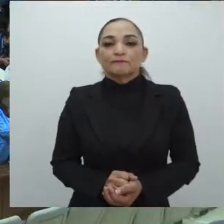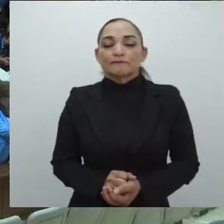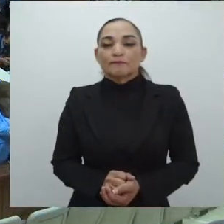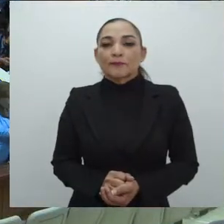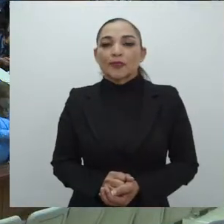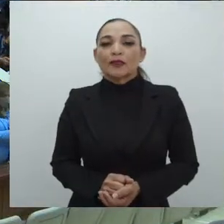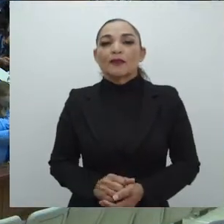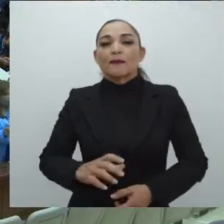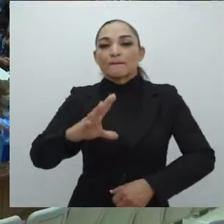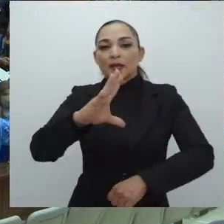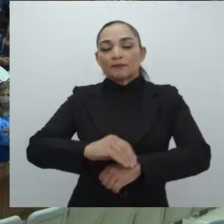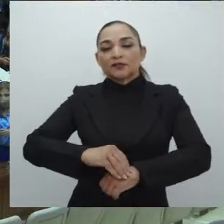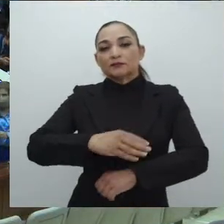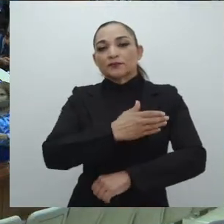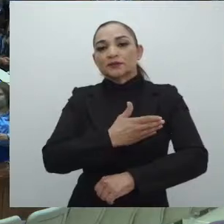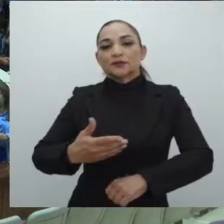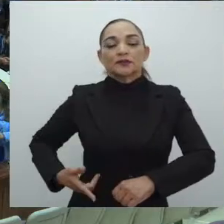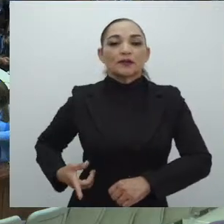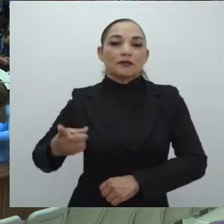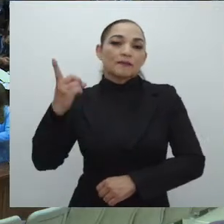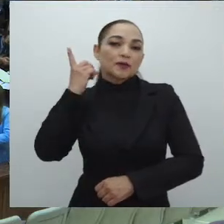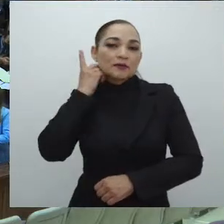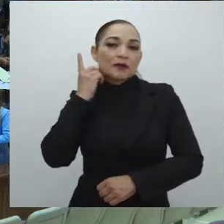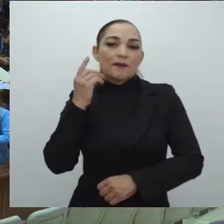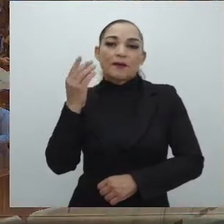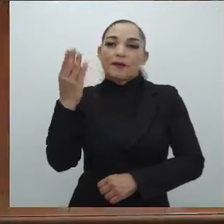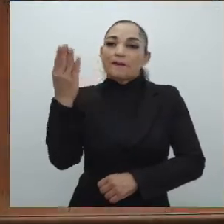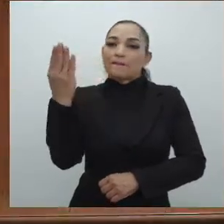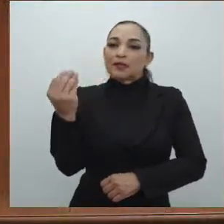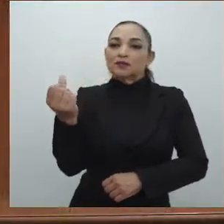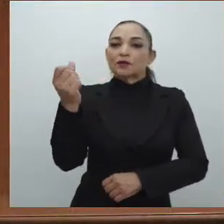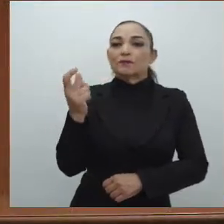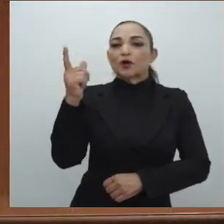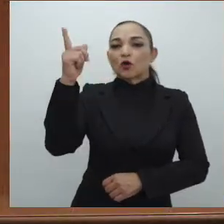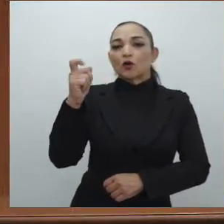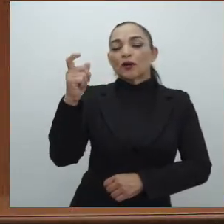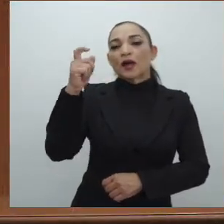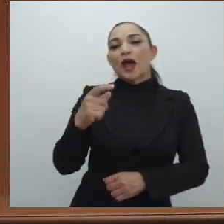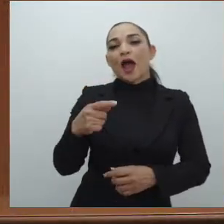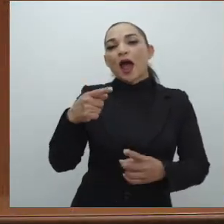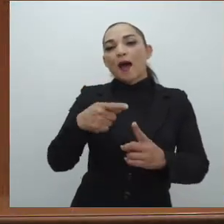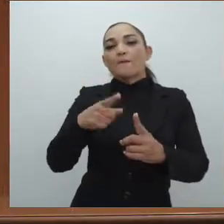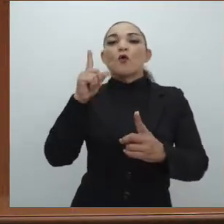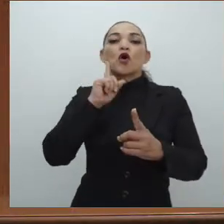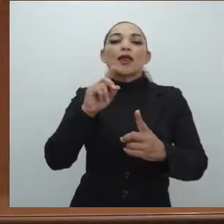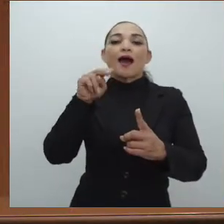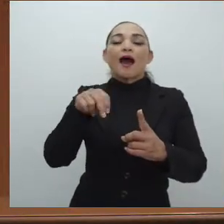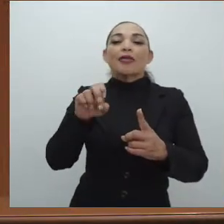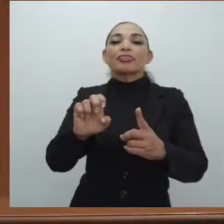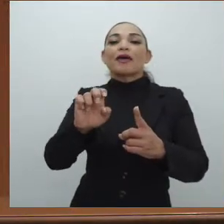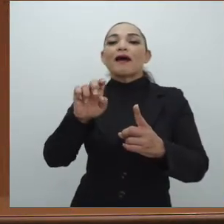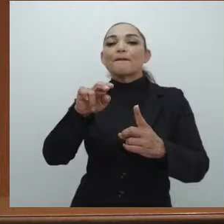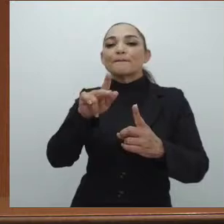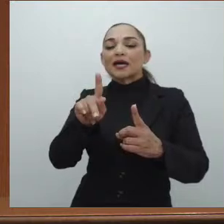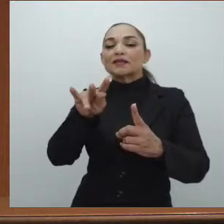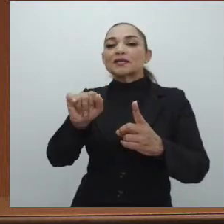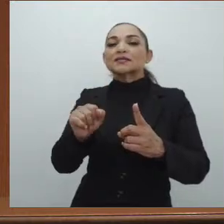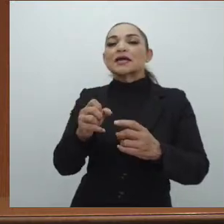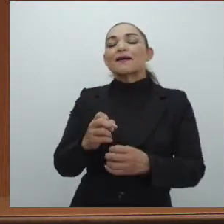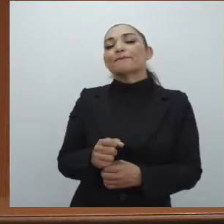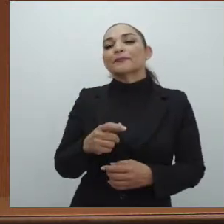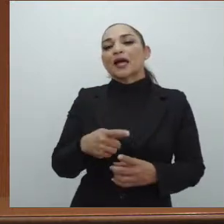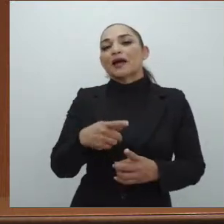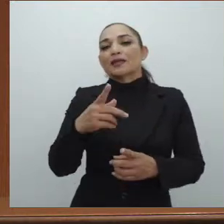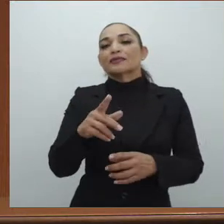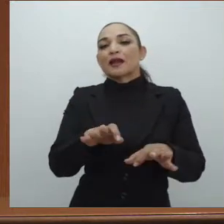Con su permiso, diputado presidente. Pensión por jubilación Ana Patricia Fierro Ruiz, categoría analista, adscrita a la Dirección de